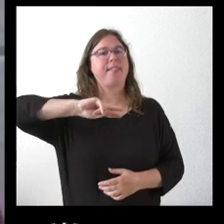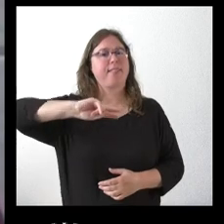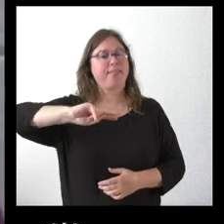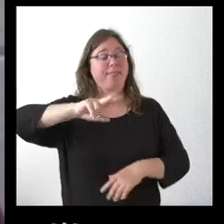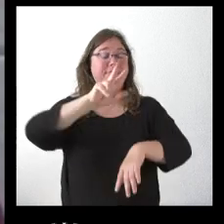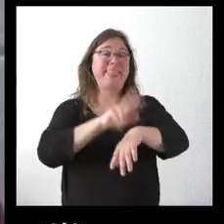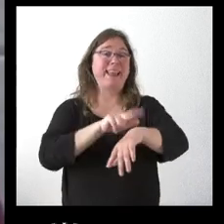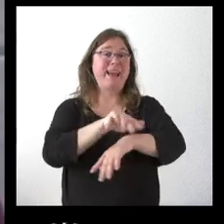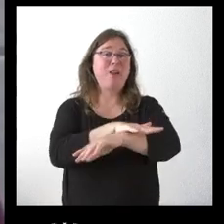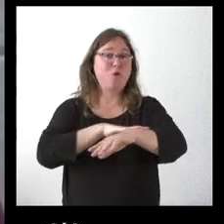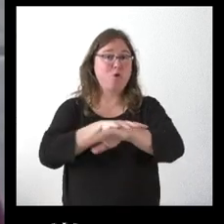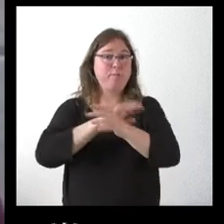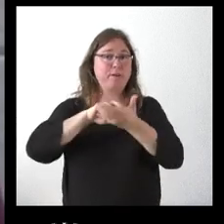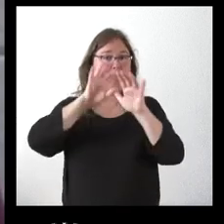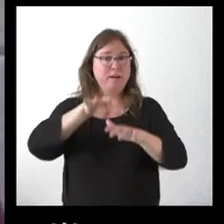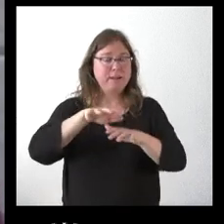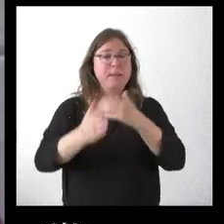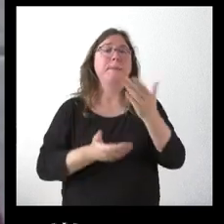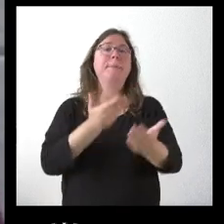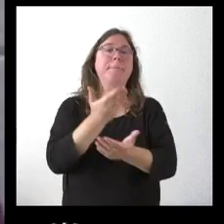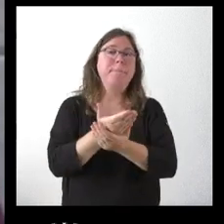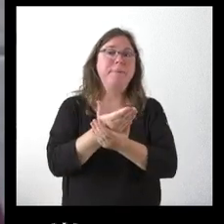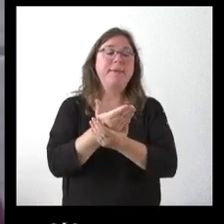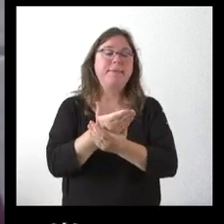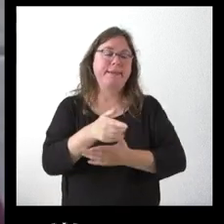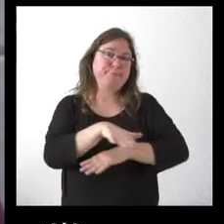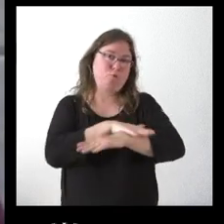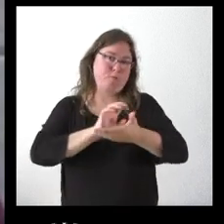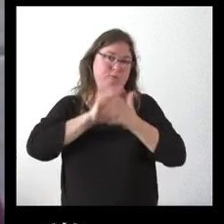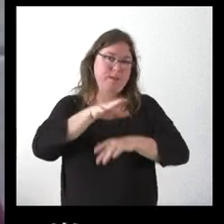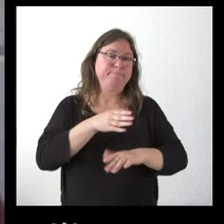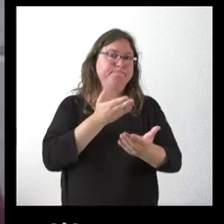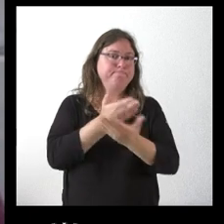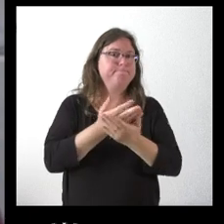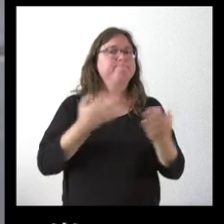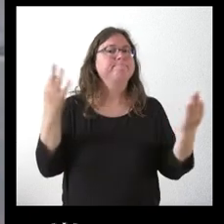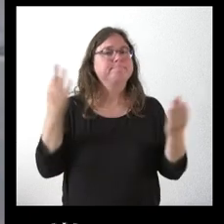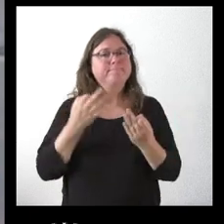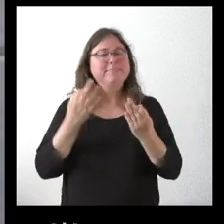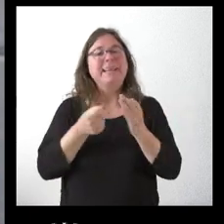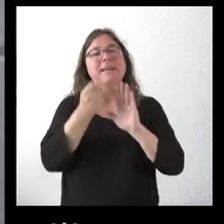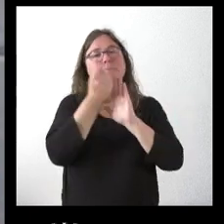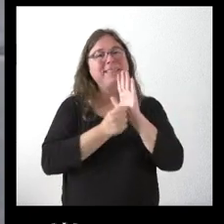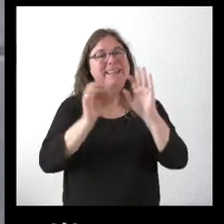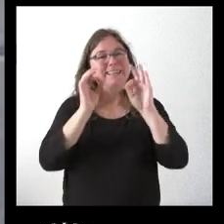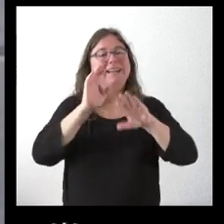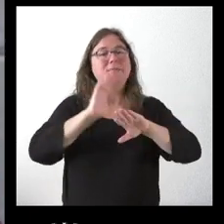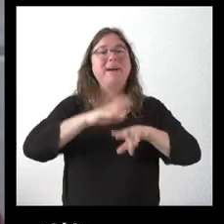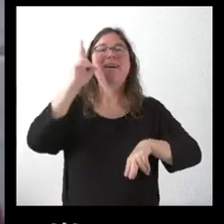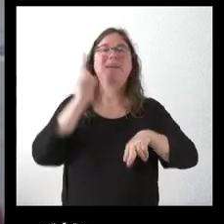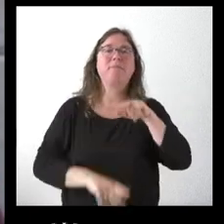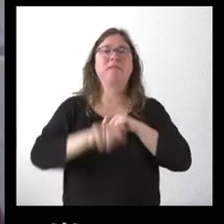León volvió a pedir al Ejecutivo Autonómico que plantee medidas específicas para luchar contra la despoblación en